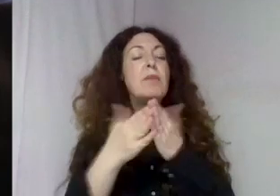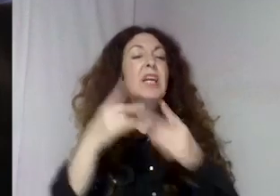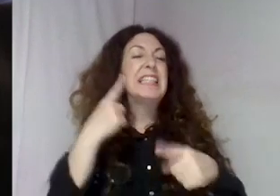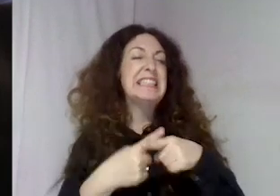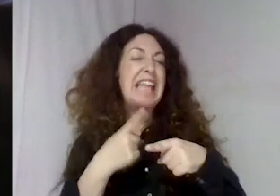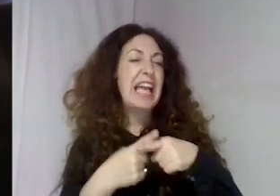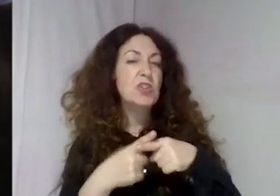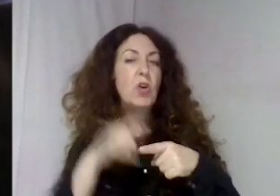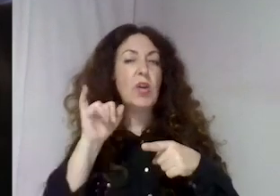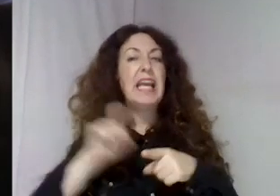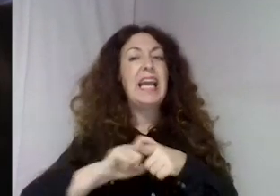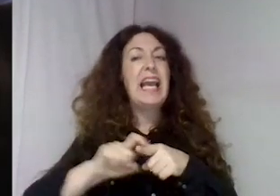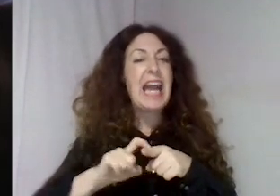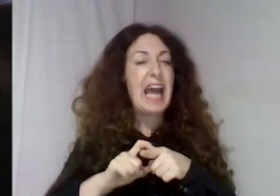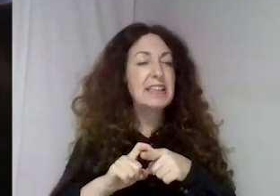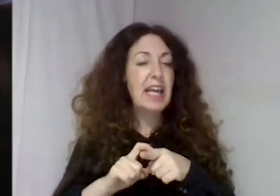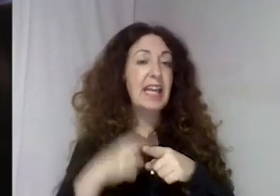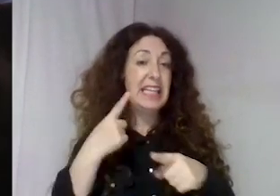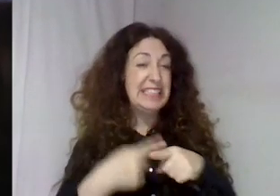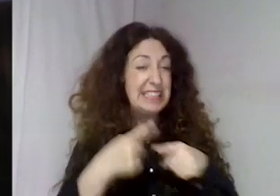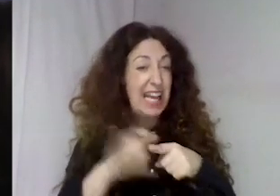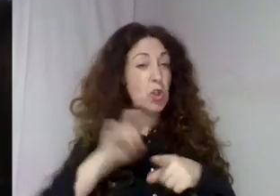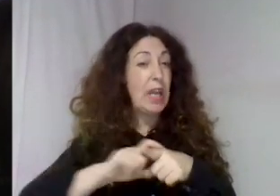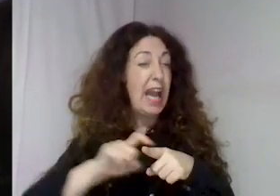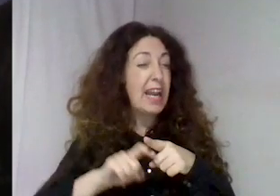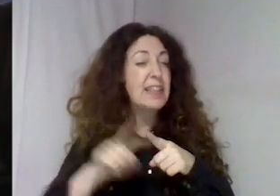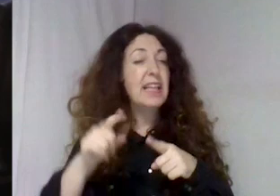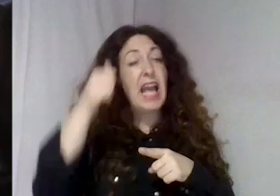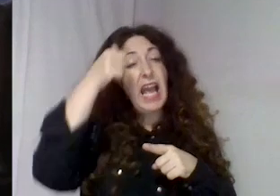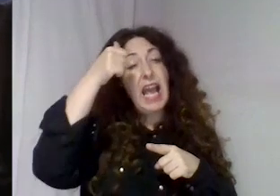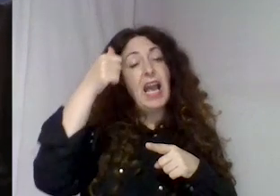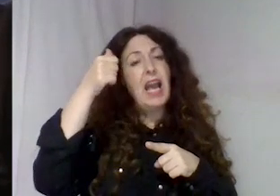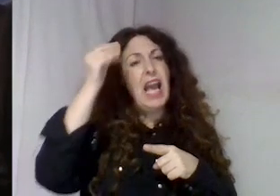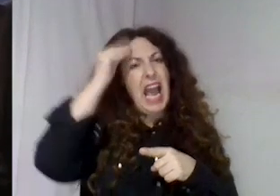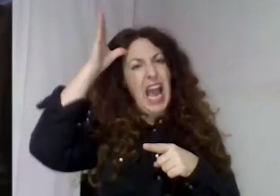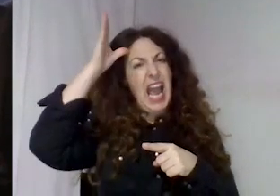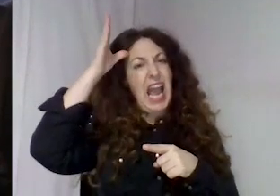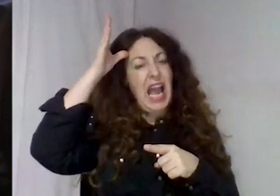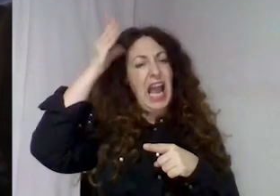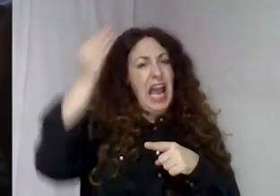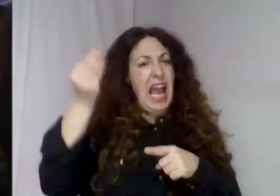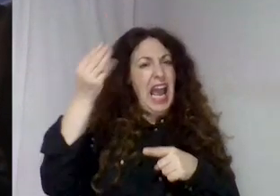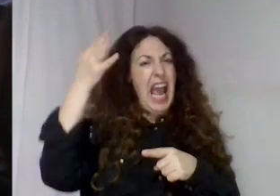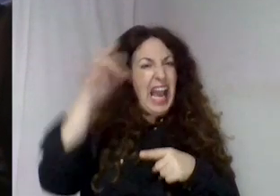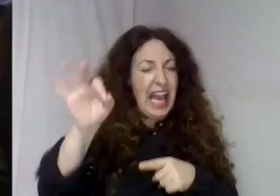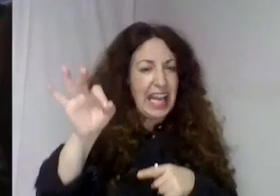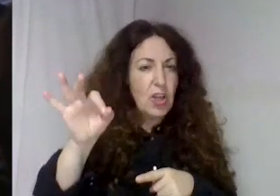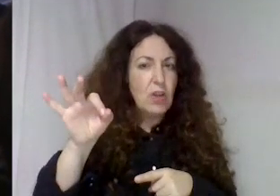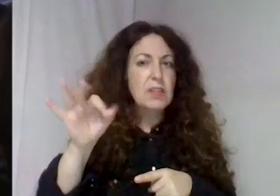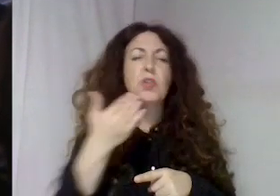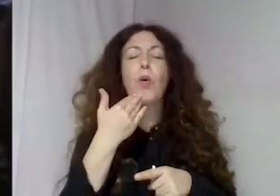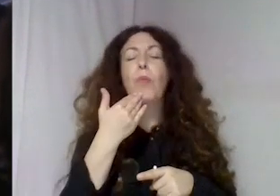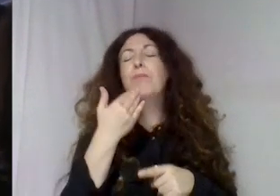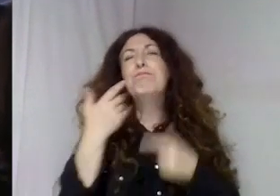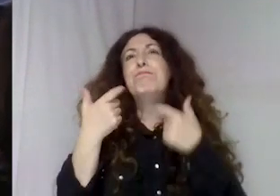el problema del genio. O sea, el problema del genio, que lo seguimos manejando, vamos a hablar de las excepcionalidades, vamos a hablar de personas